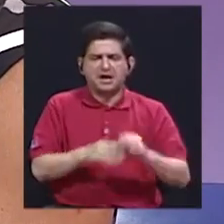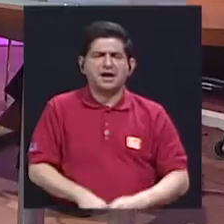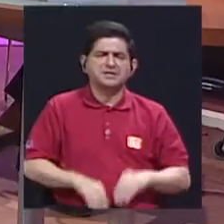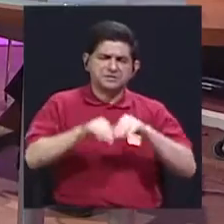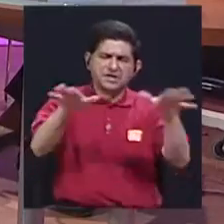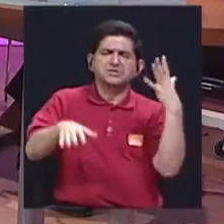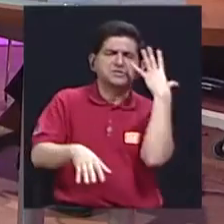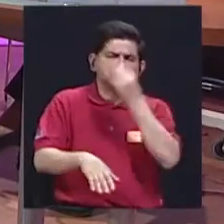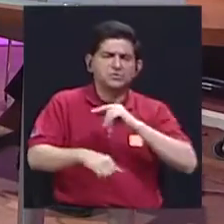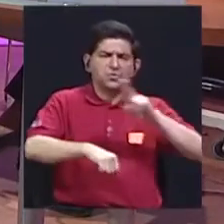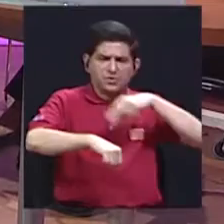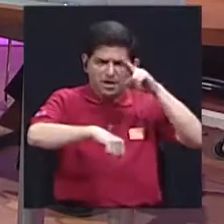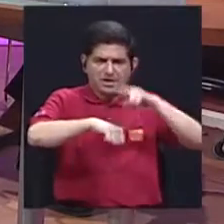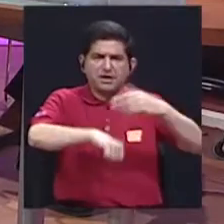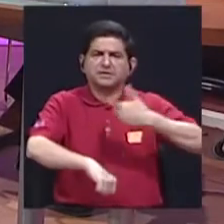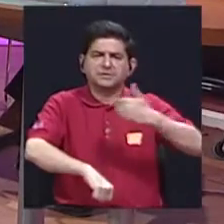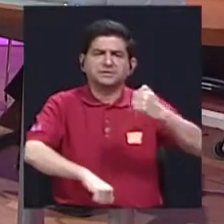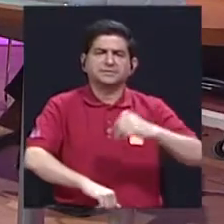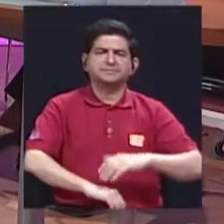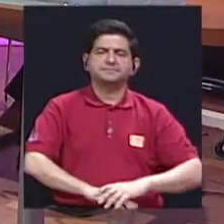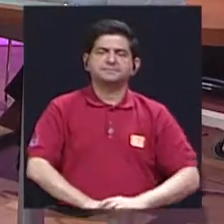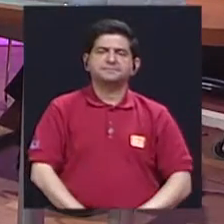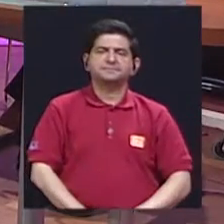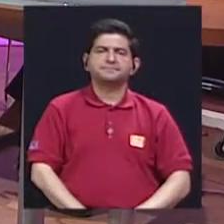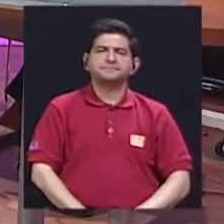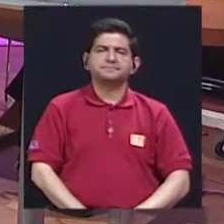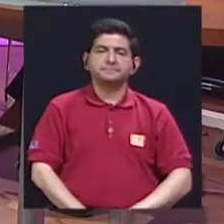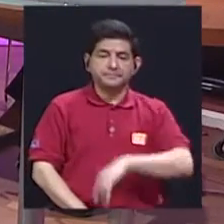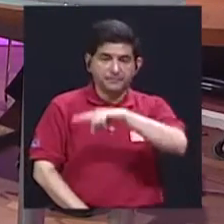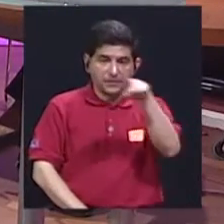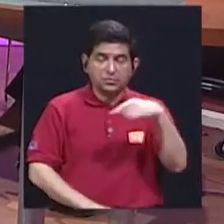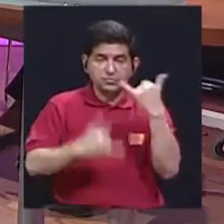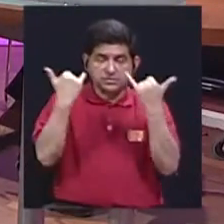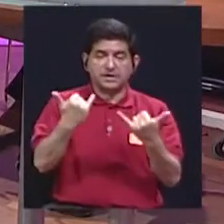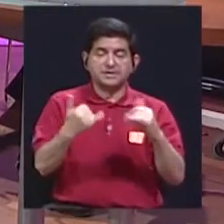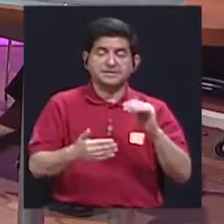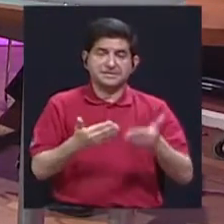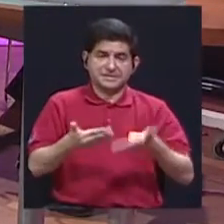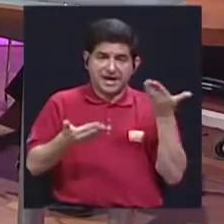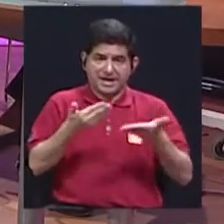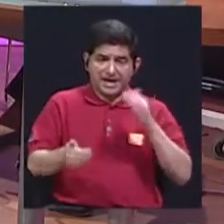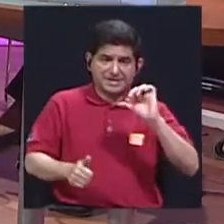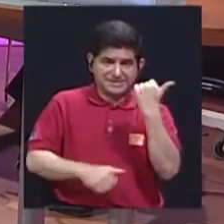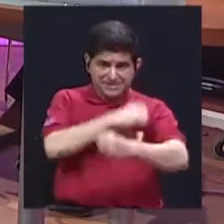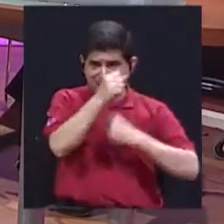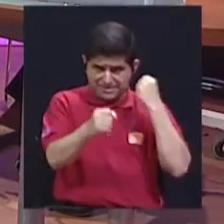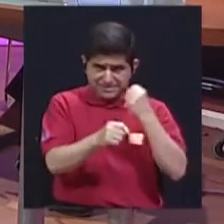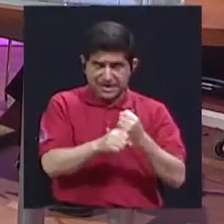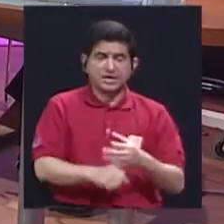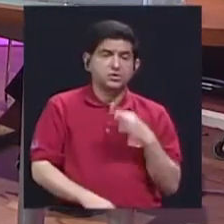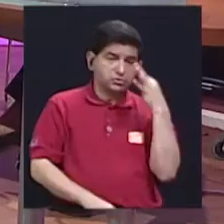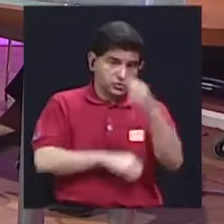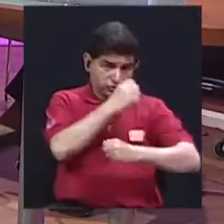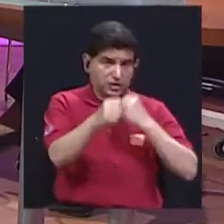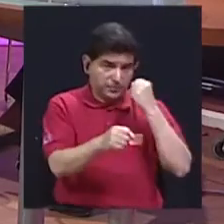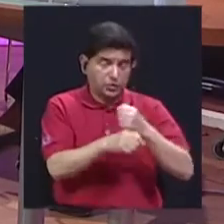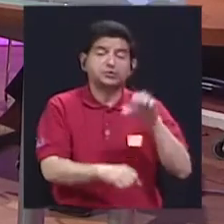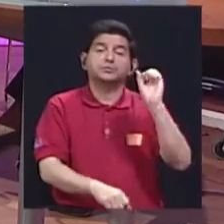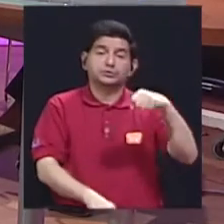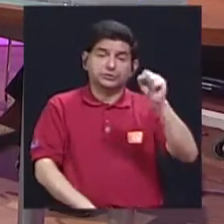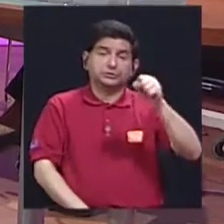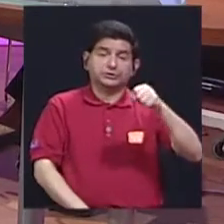bonita a nivel nacional que tenemos ya ustedes están por cumplir diez años y último año